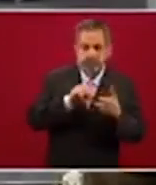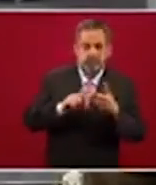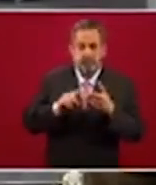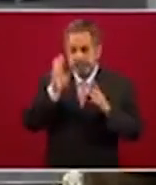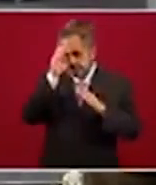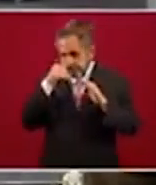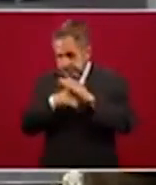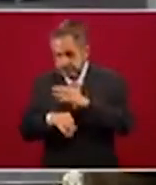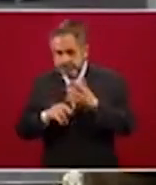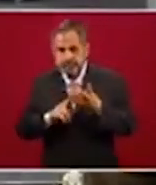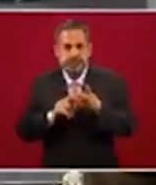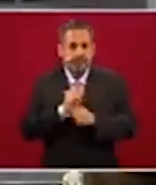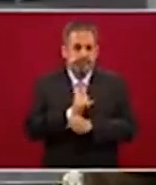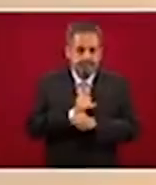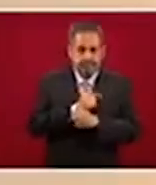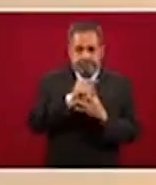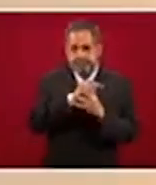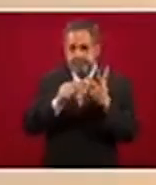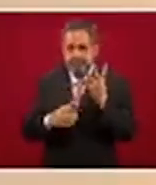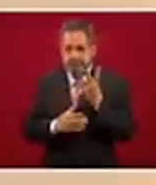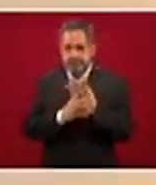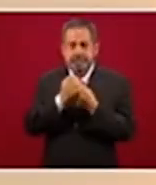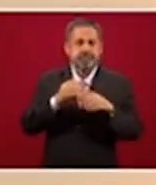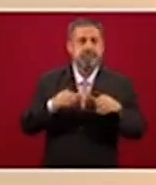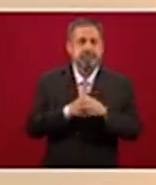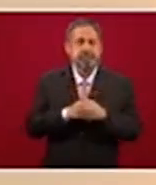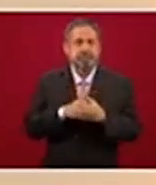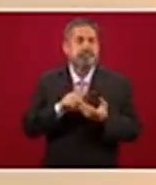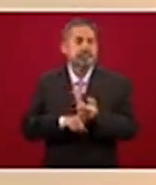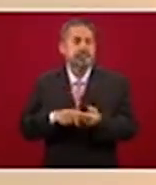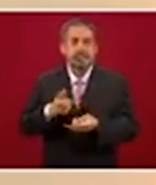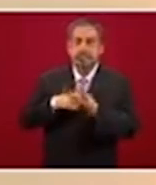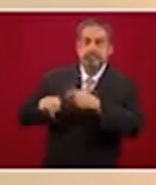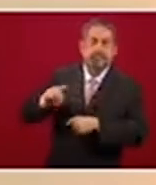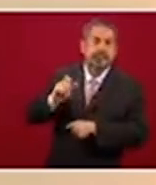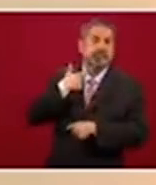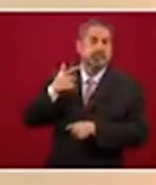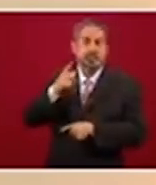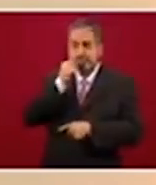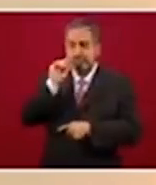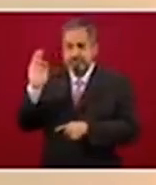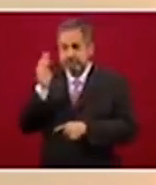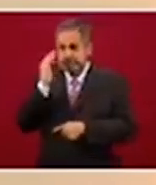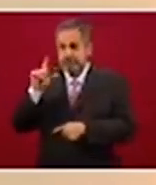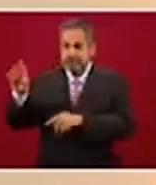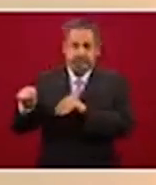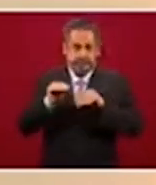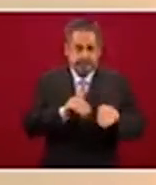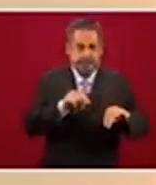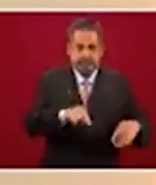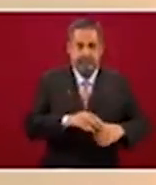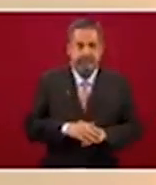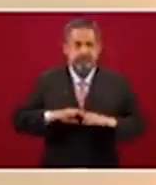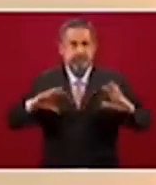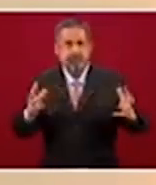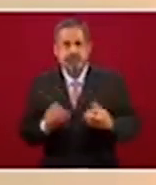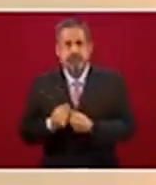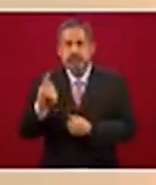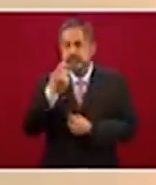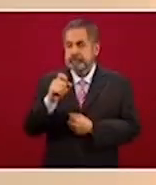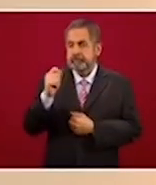investigación que vienen de la policía federal entonces tenemos un gran total ya de 107 mil